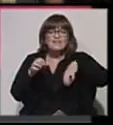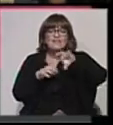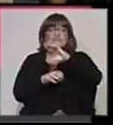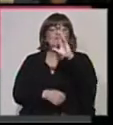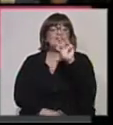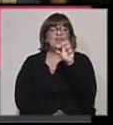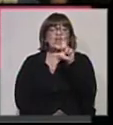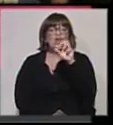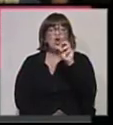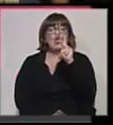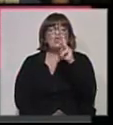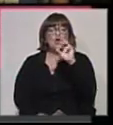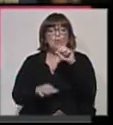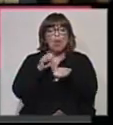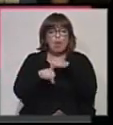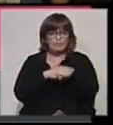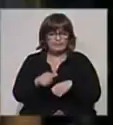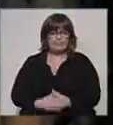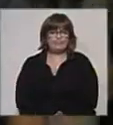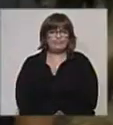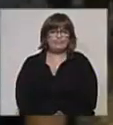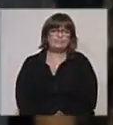te estamos viendo.